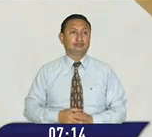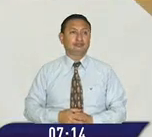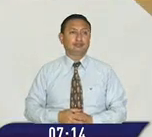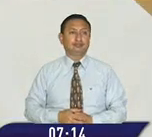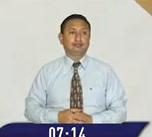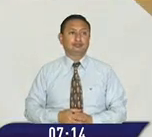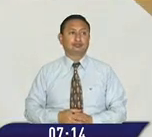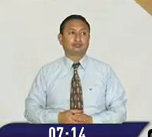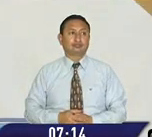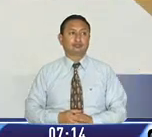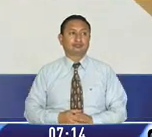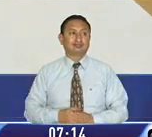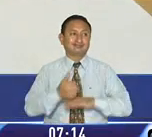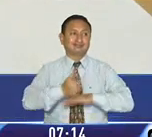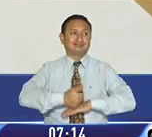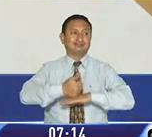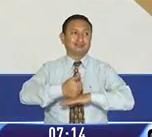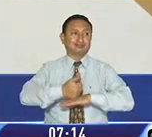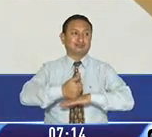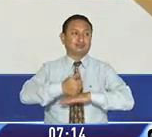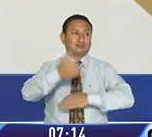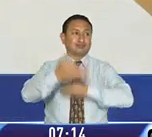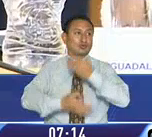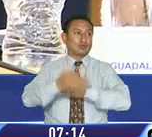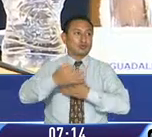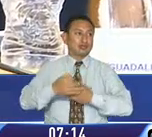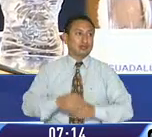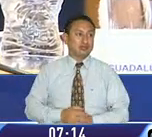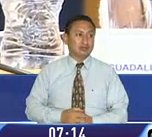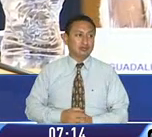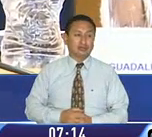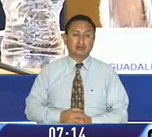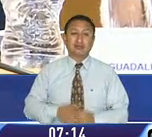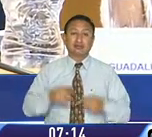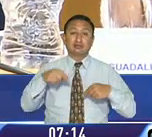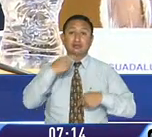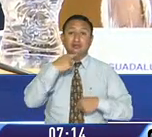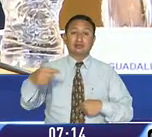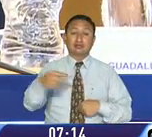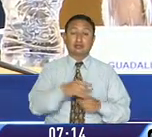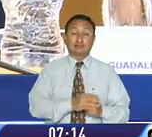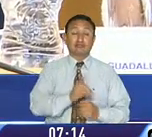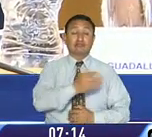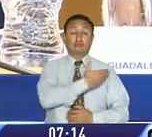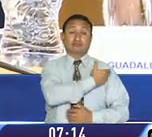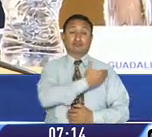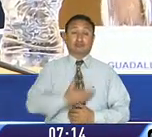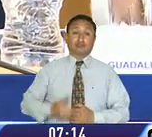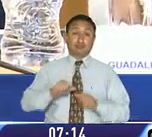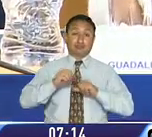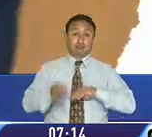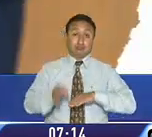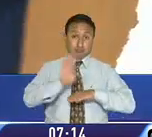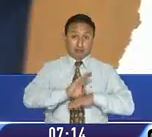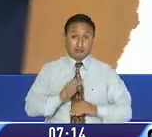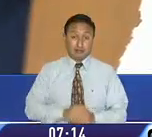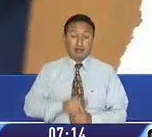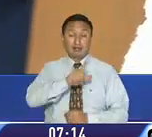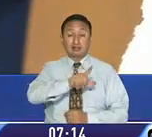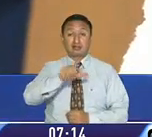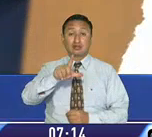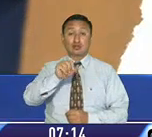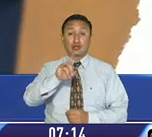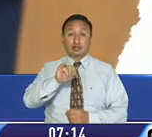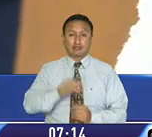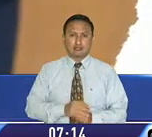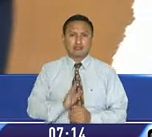La jueza Raquel Herrera rechazó la acción de protección solicitada por la presidenta de la Asamblea Nacional, Guadalupe Yori,